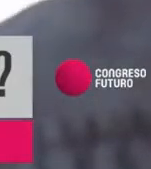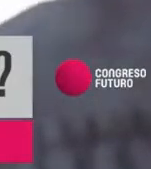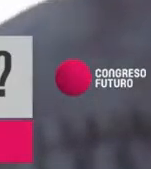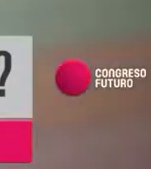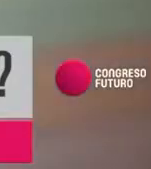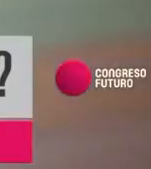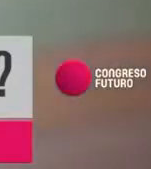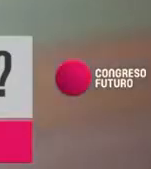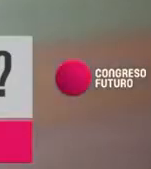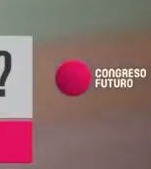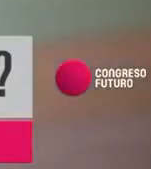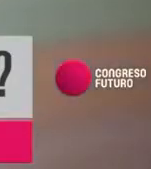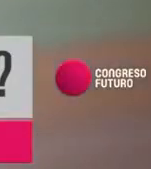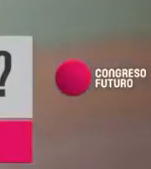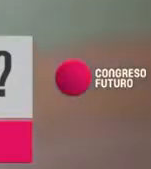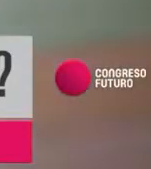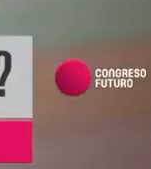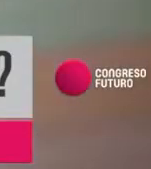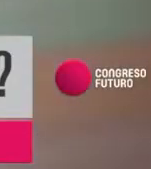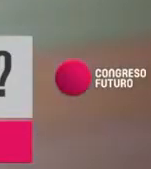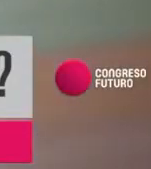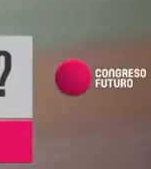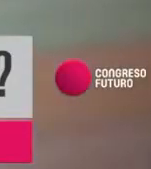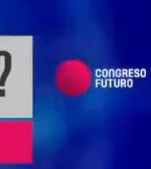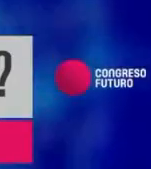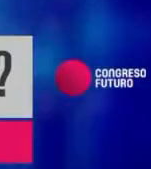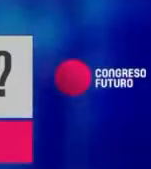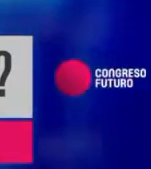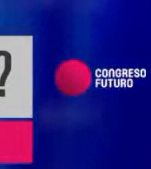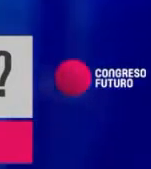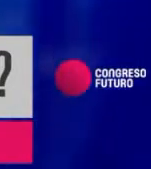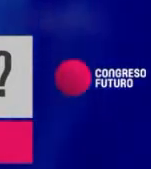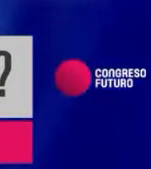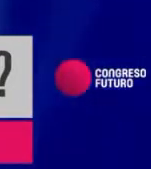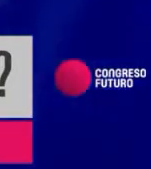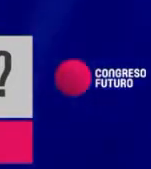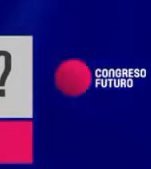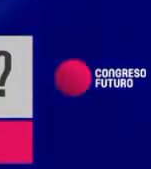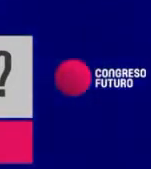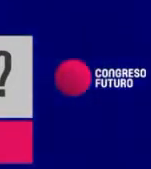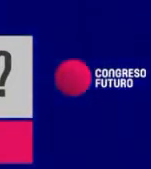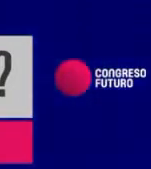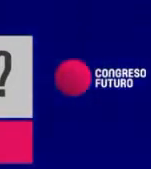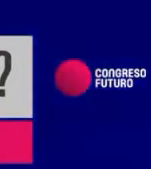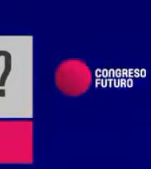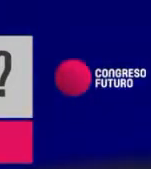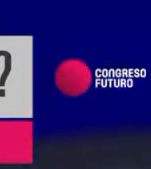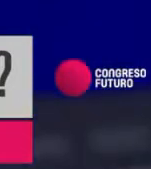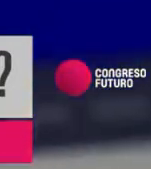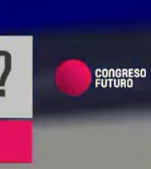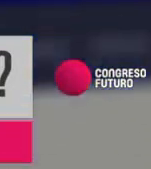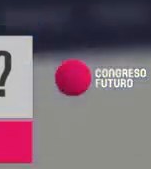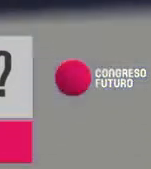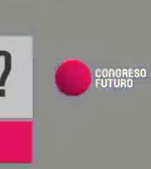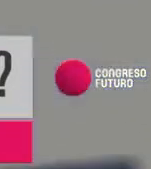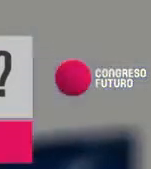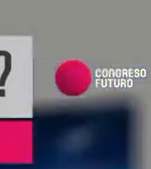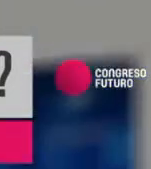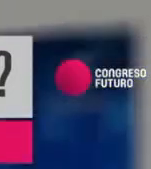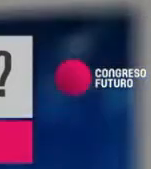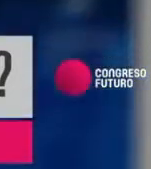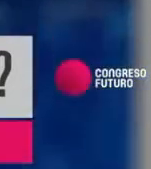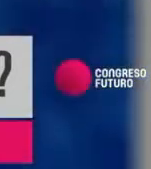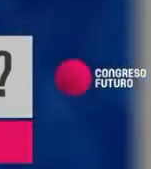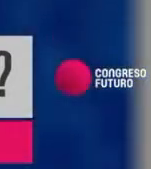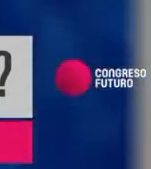telefónica es impulsada por inteligencia artificial. Un robot hace las preguntas y la elección del llamado es según muestreo. La encuesta online,